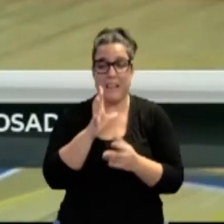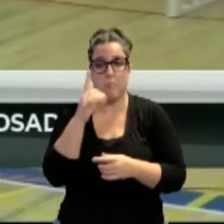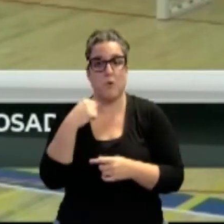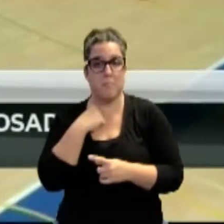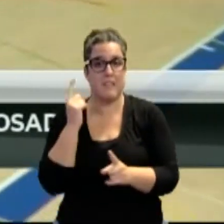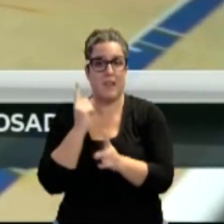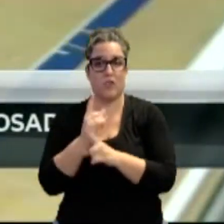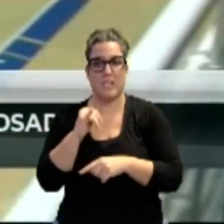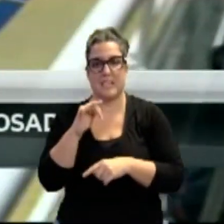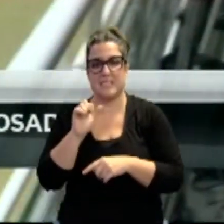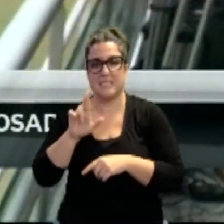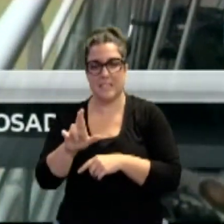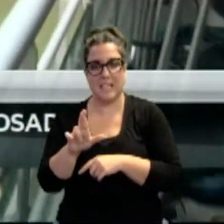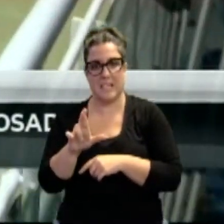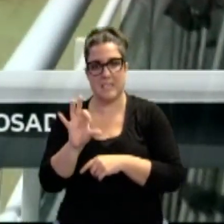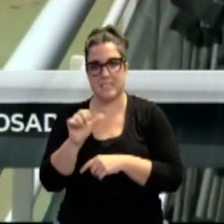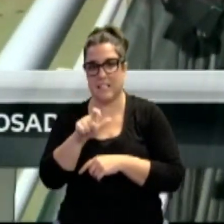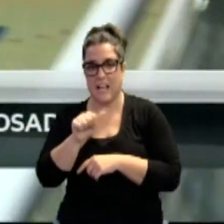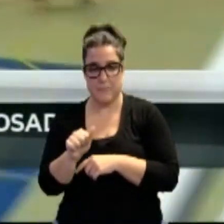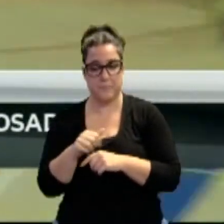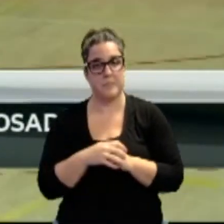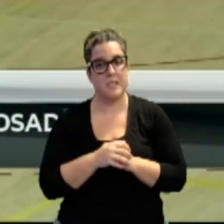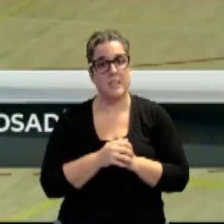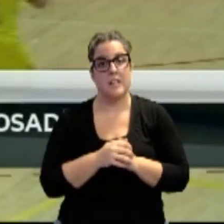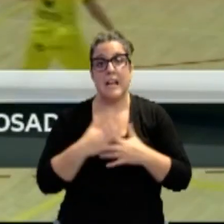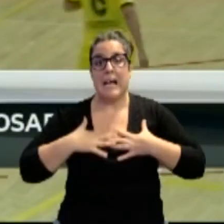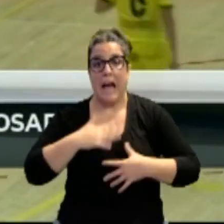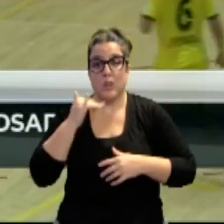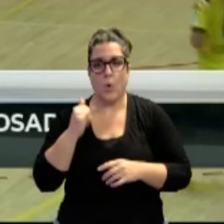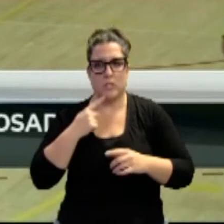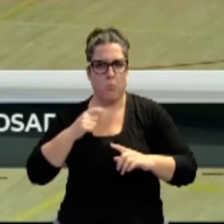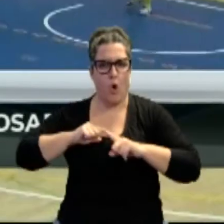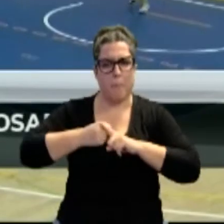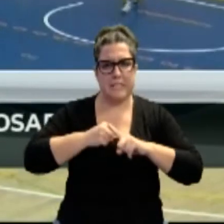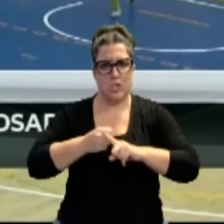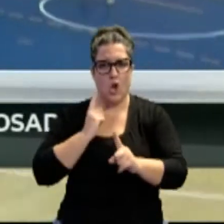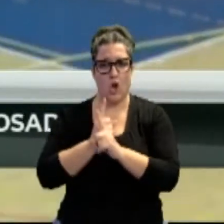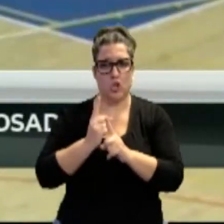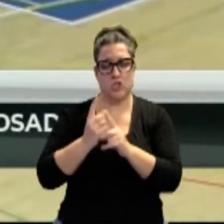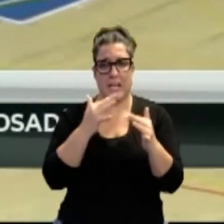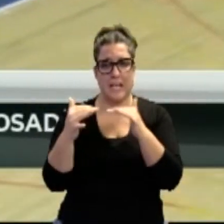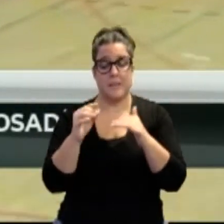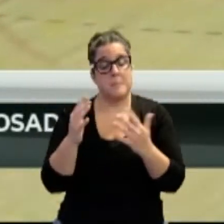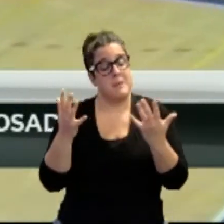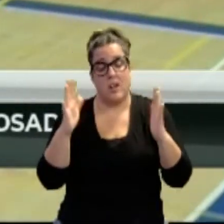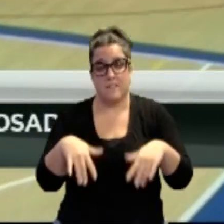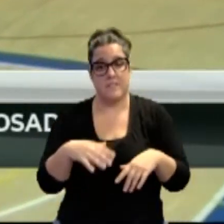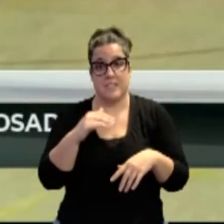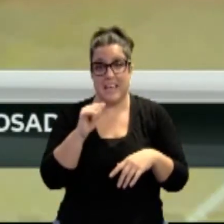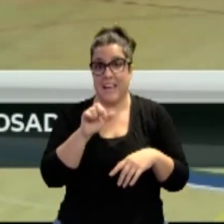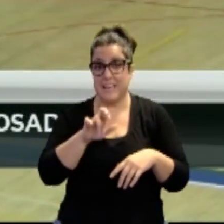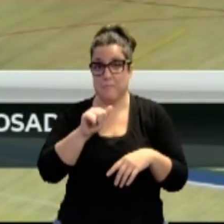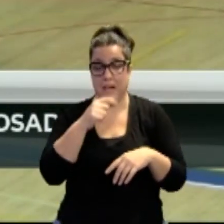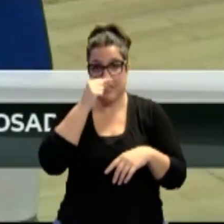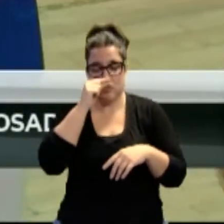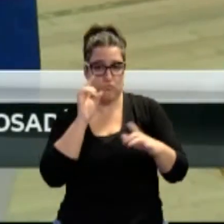de Primera División de Arrosadía. Las azules pusieron contra las cuerdas al equipo de superior categoría. No en vano, Yarima adelantó a las del barrio